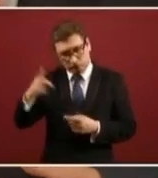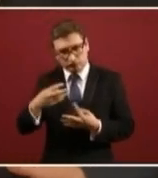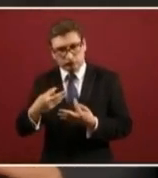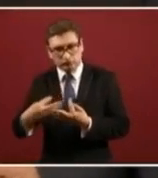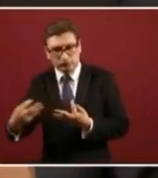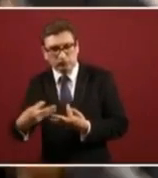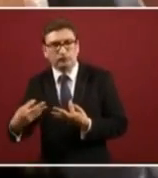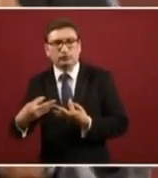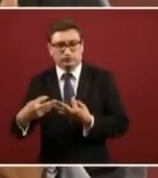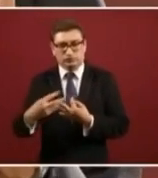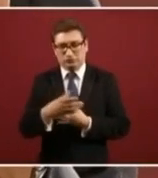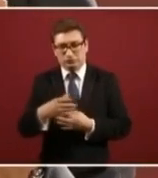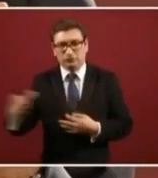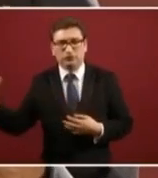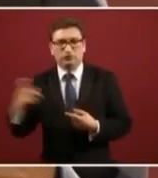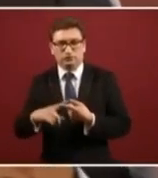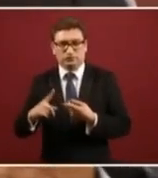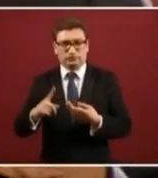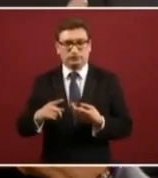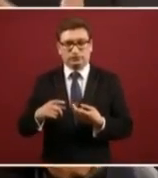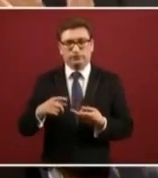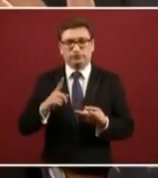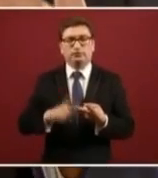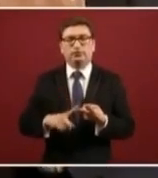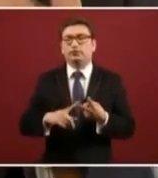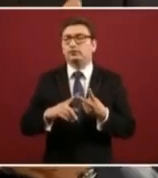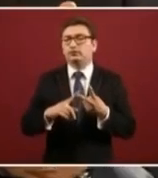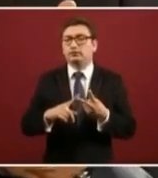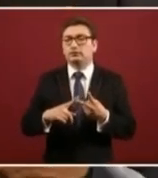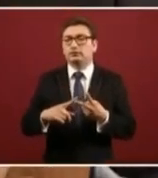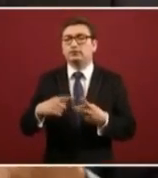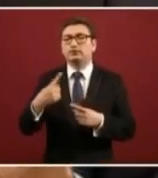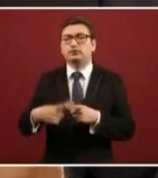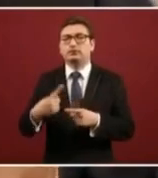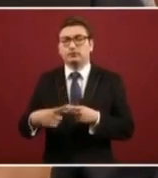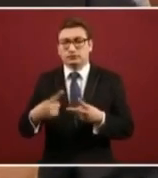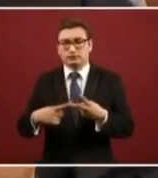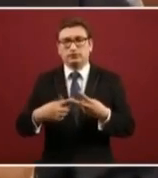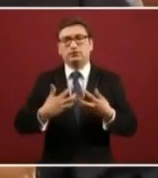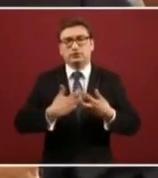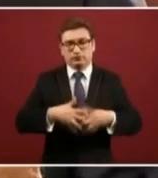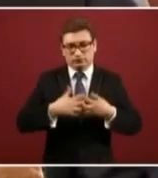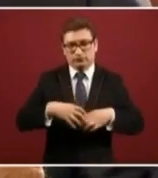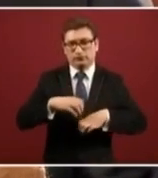pequeño propietario, que participe el empresario